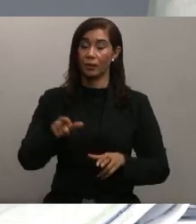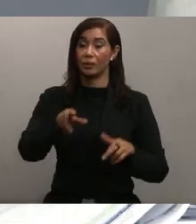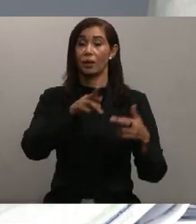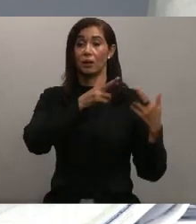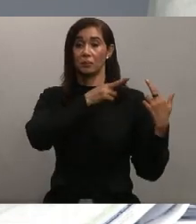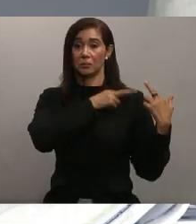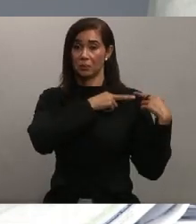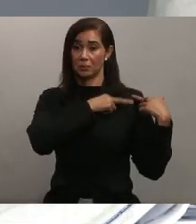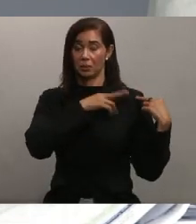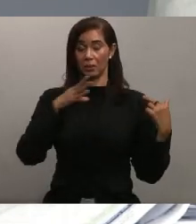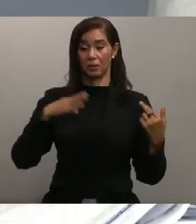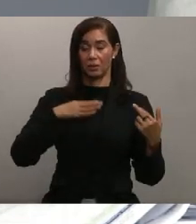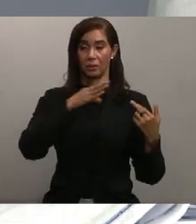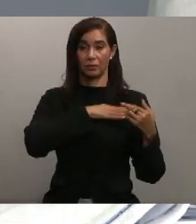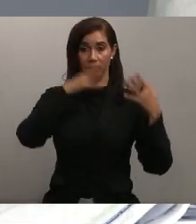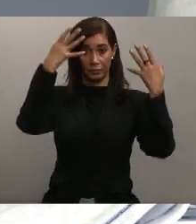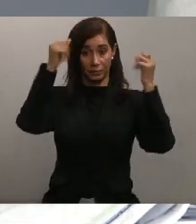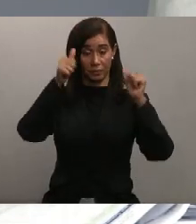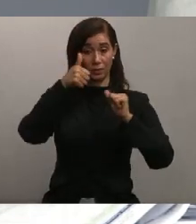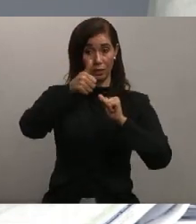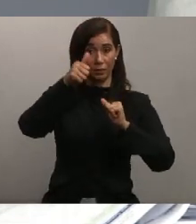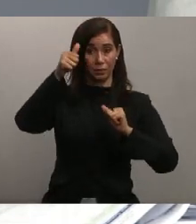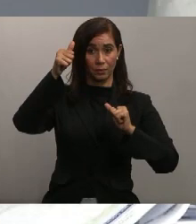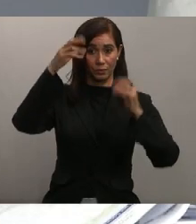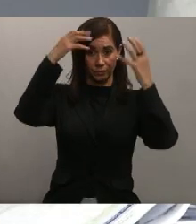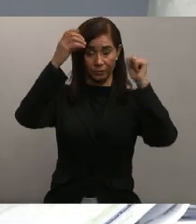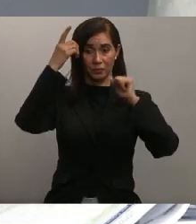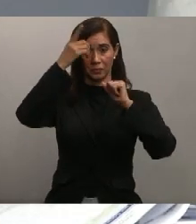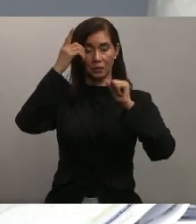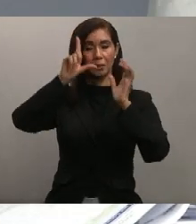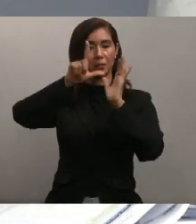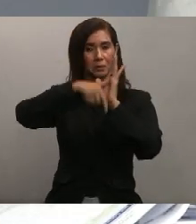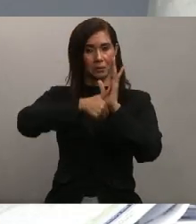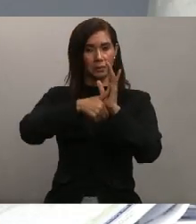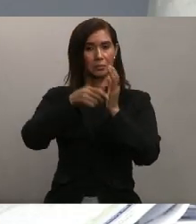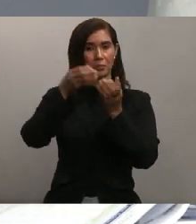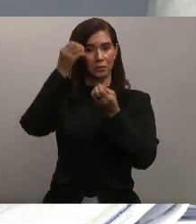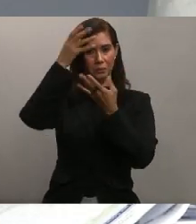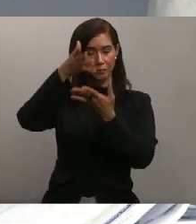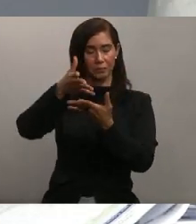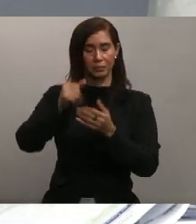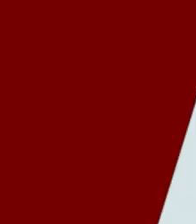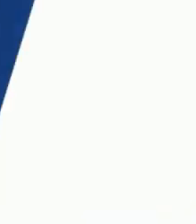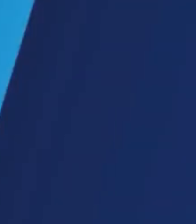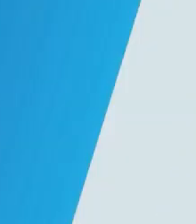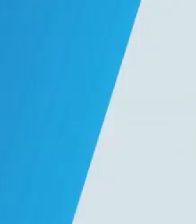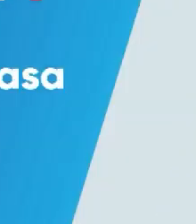Presidencial y el propio presidente Danilo Medina darán en su momento oportuno.